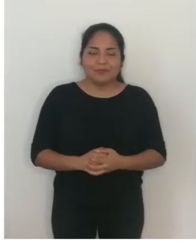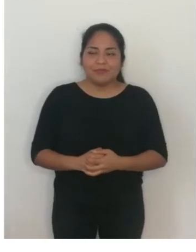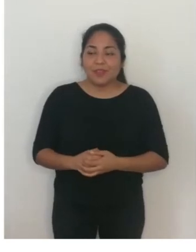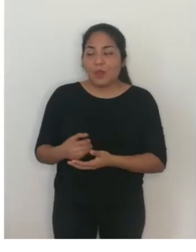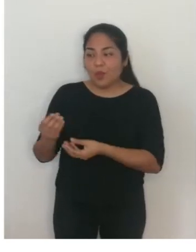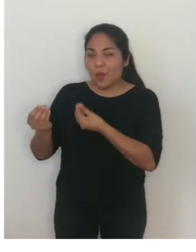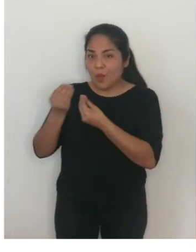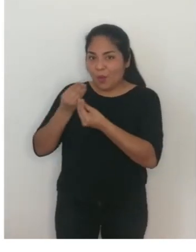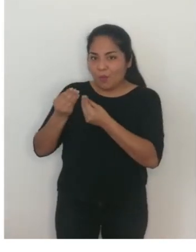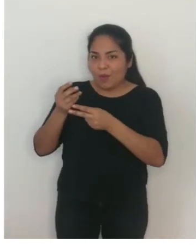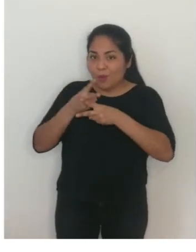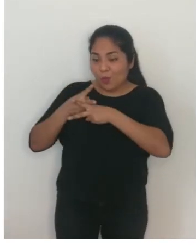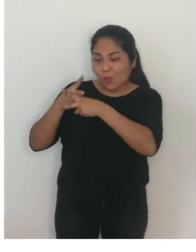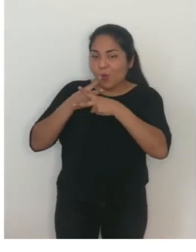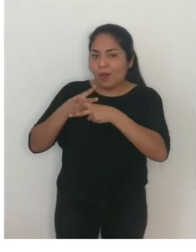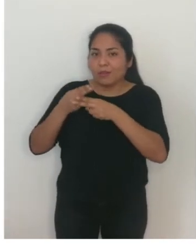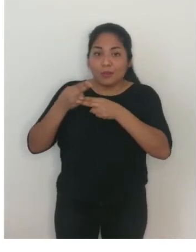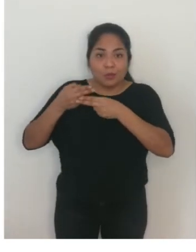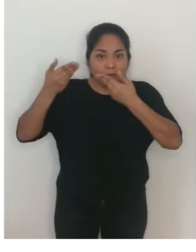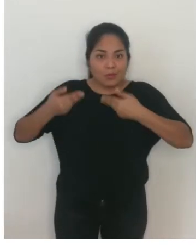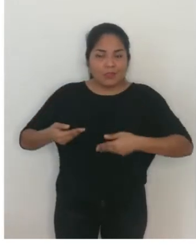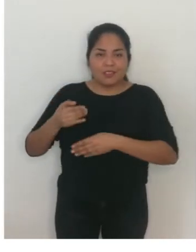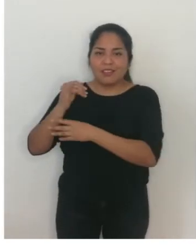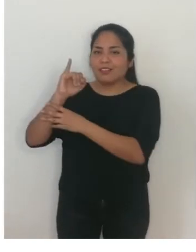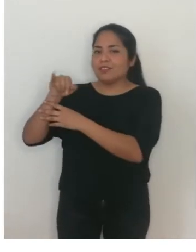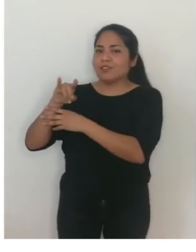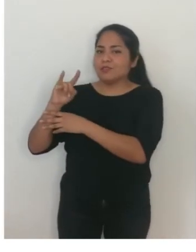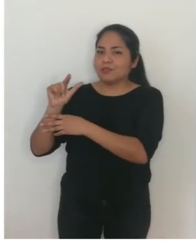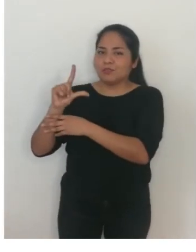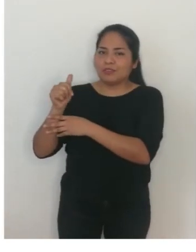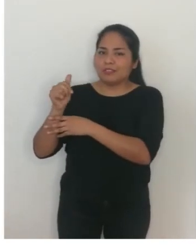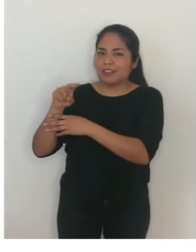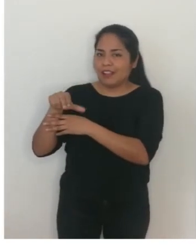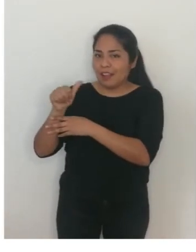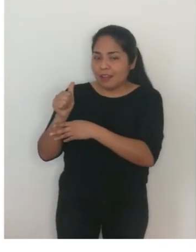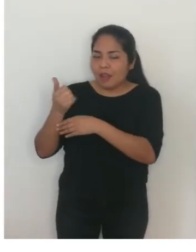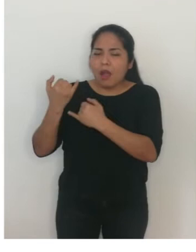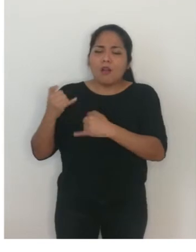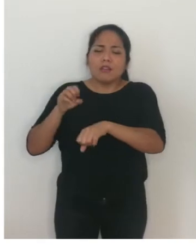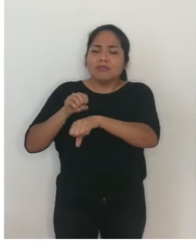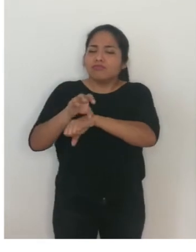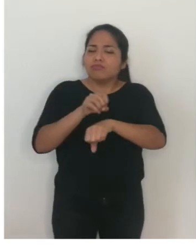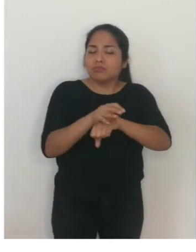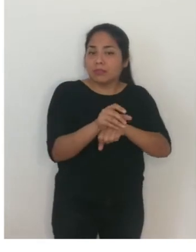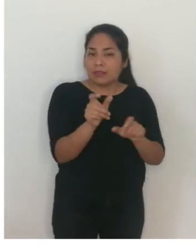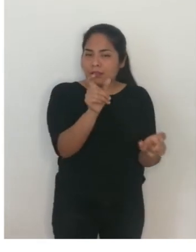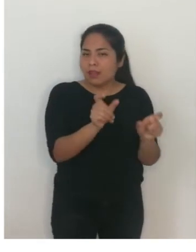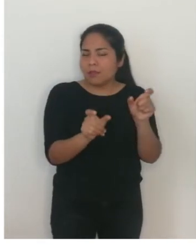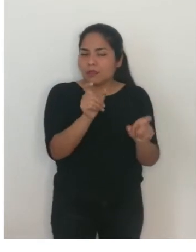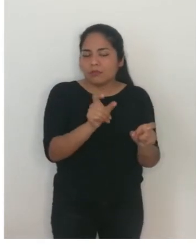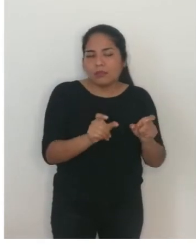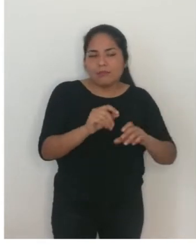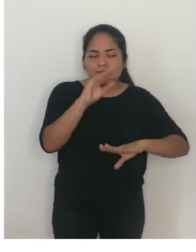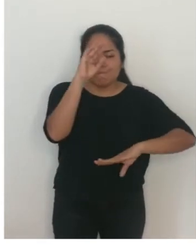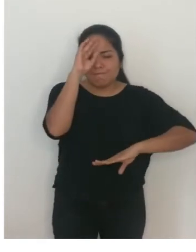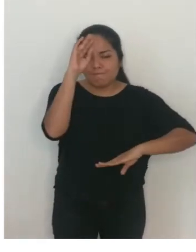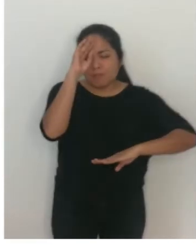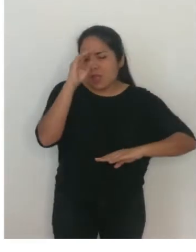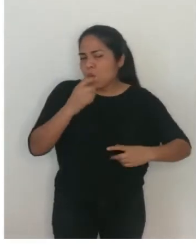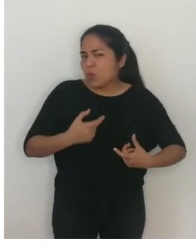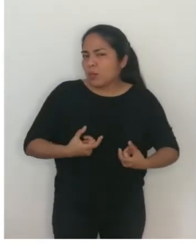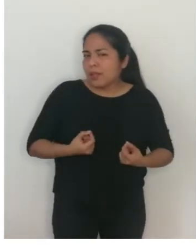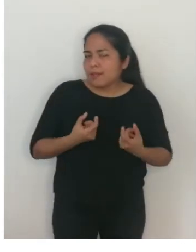soy la nutricionista giuliano se le agrega y el día de hoy les voy a dejar algunas recomendaciones para los pacientes que están atravesando